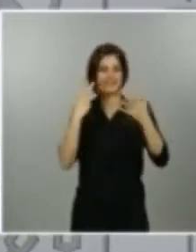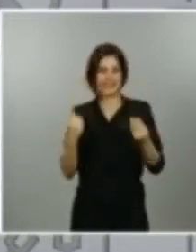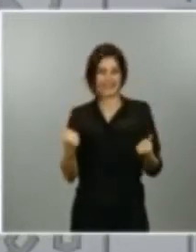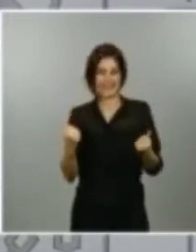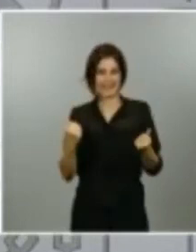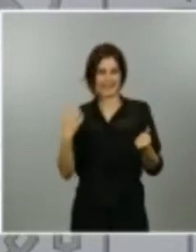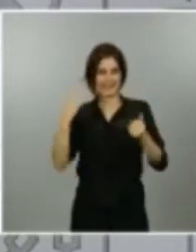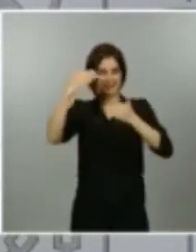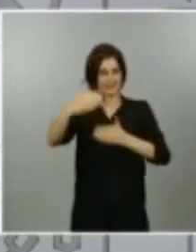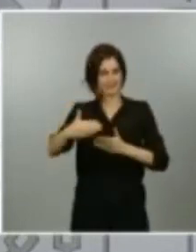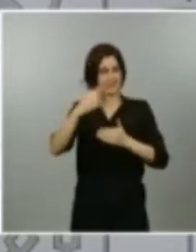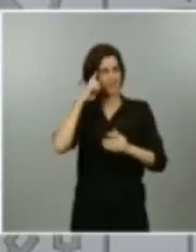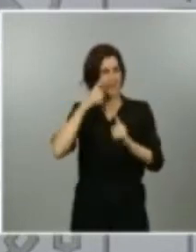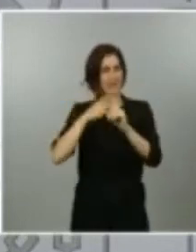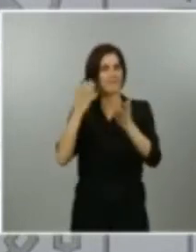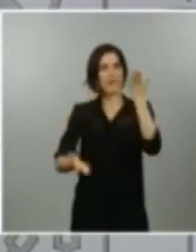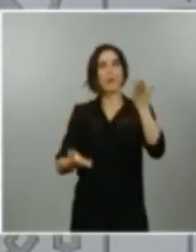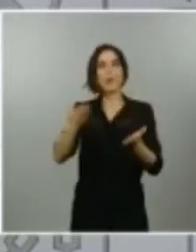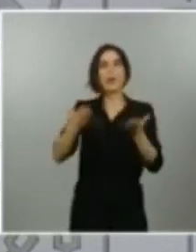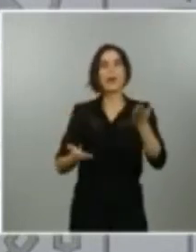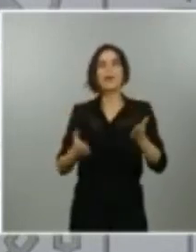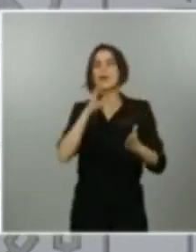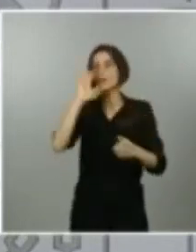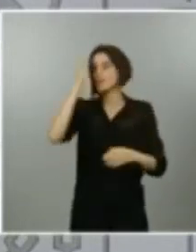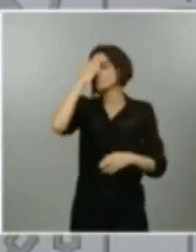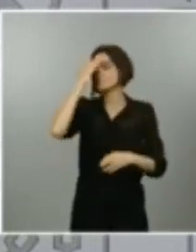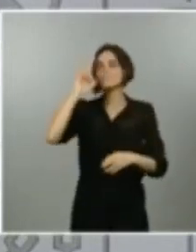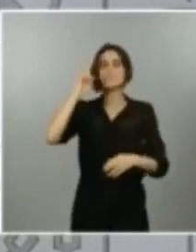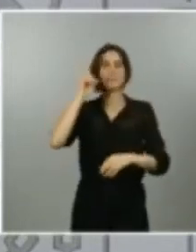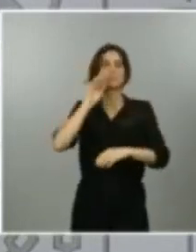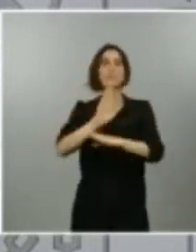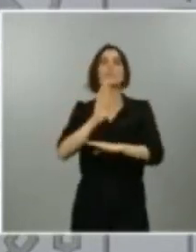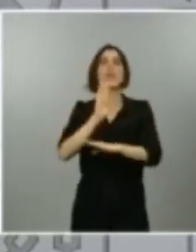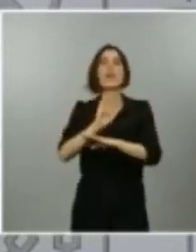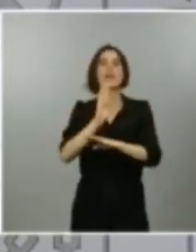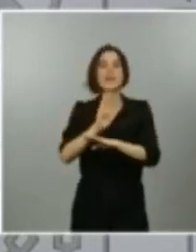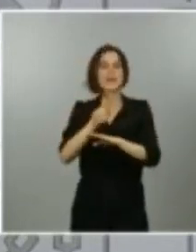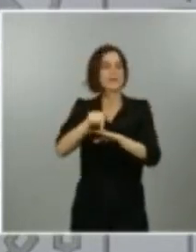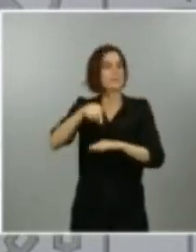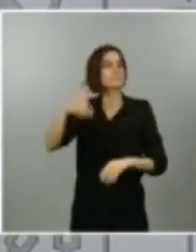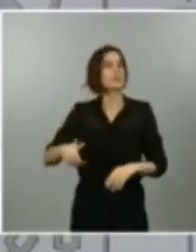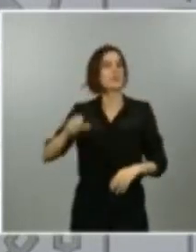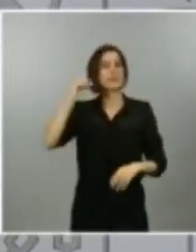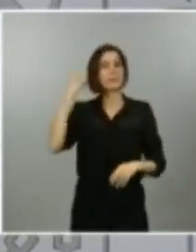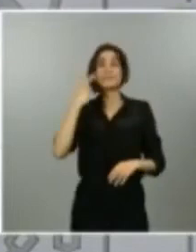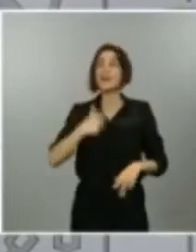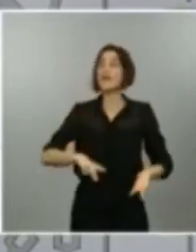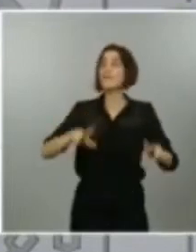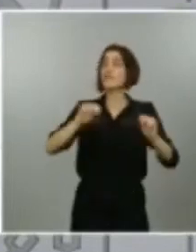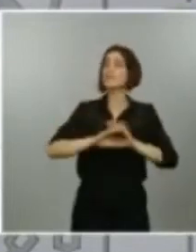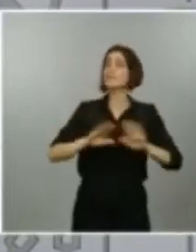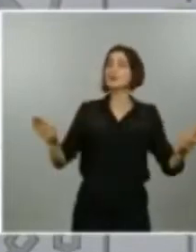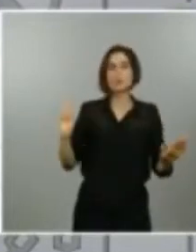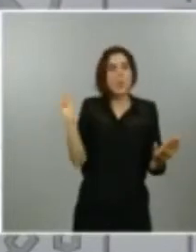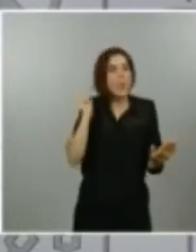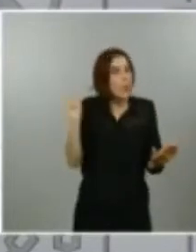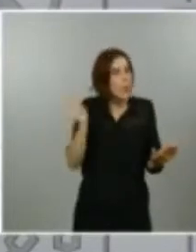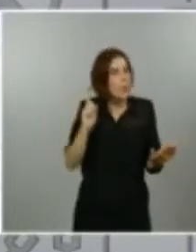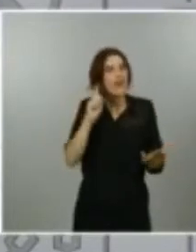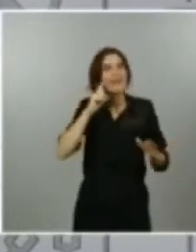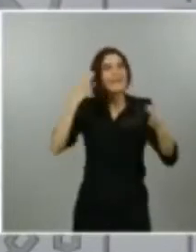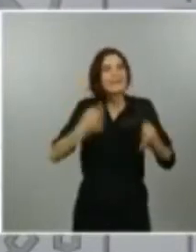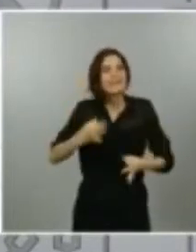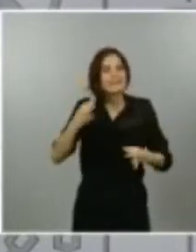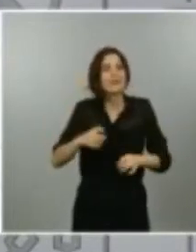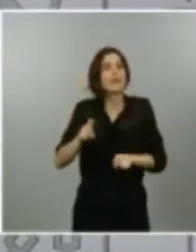lo más importante esto no se ha terminado todavía y todavía hay un altísimo riesgo de que demos un paso atrás y yo creo que nuestro objetivo debería ser